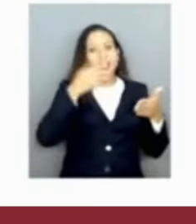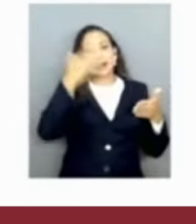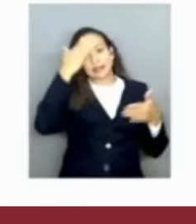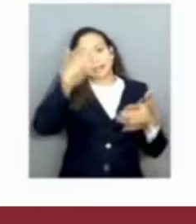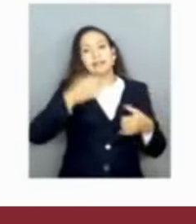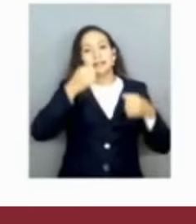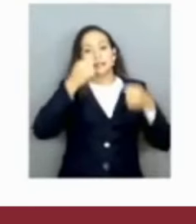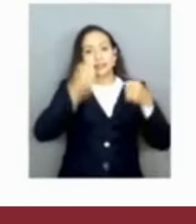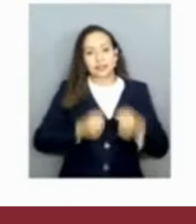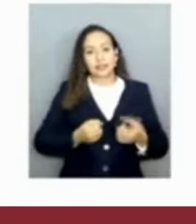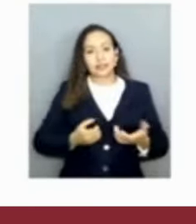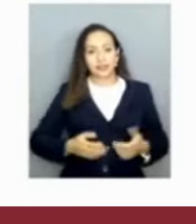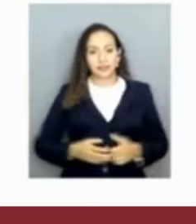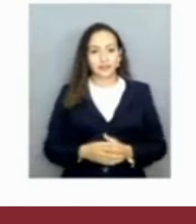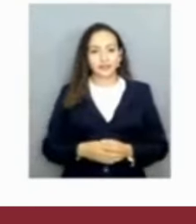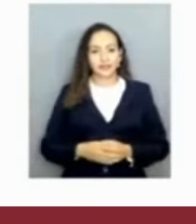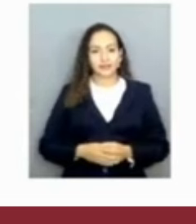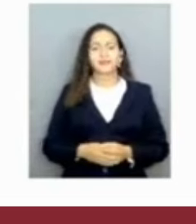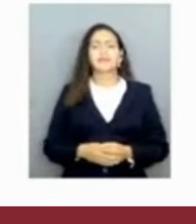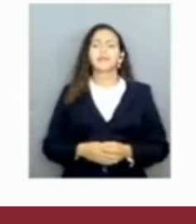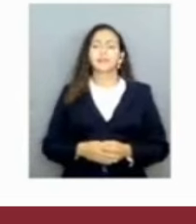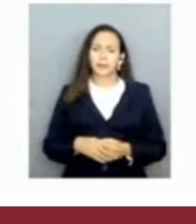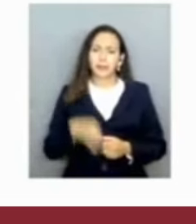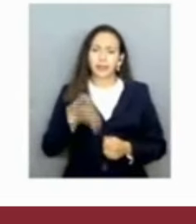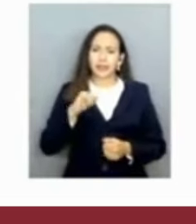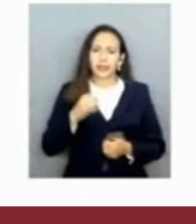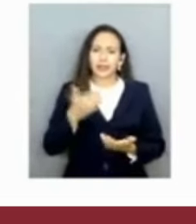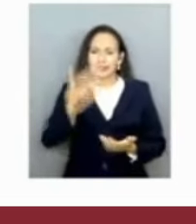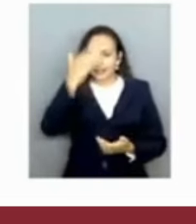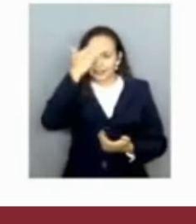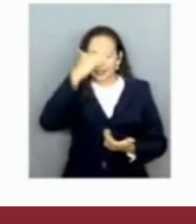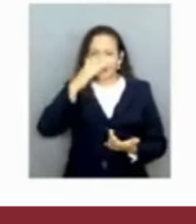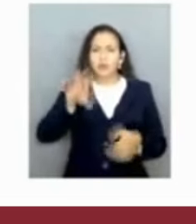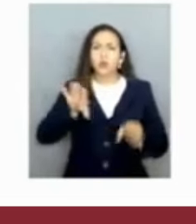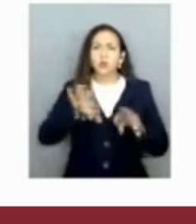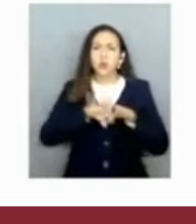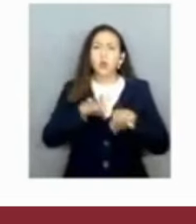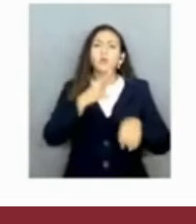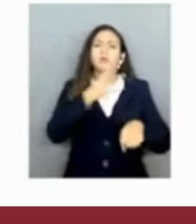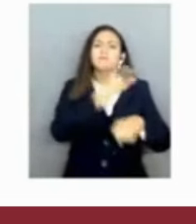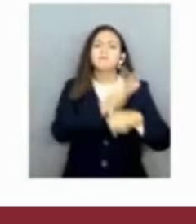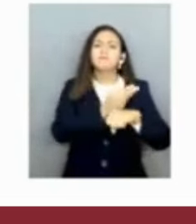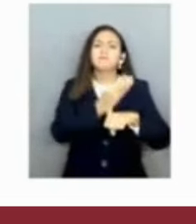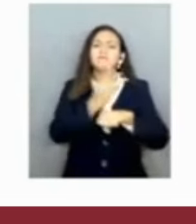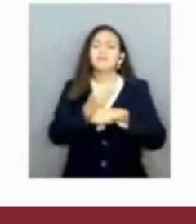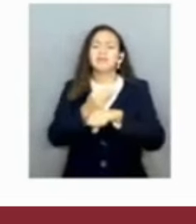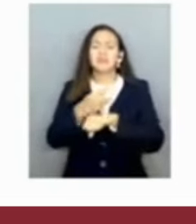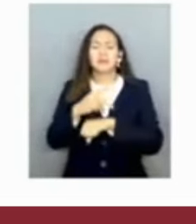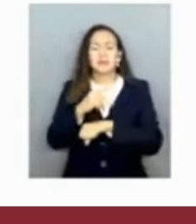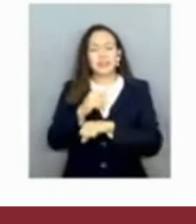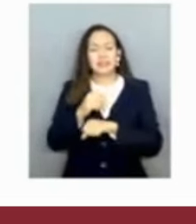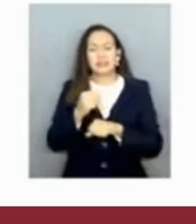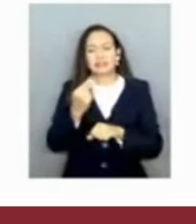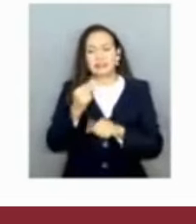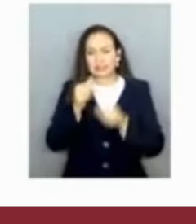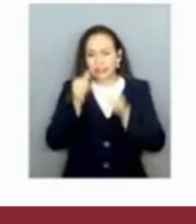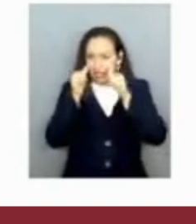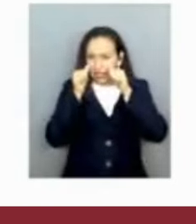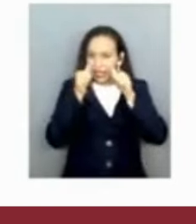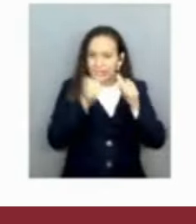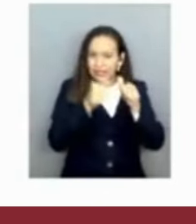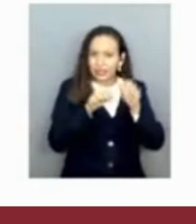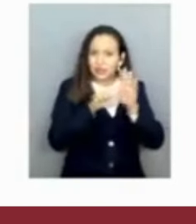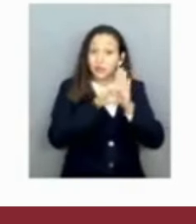meses durante la sesión de cierre de este jueves la ministra presidenta Norma piña Hernández anunció el cierre del periodo de